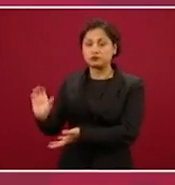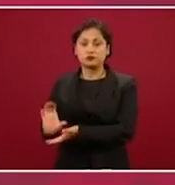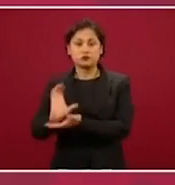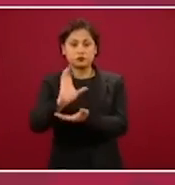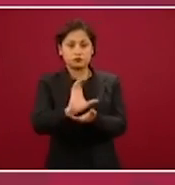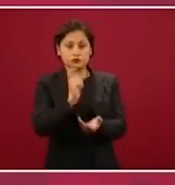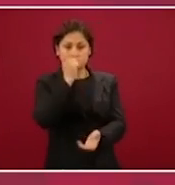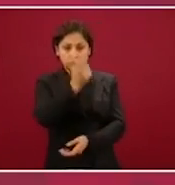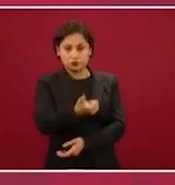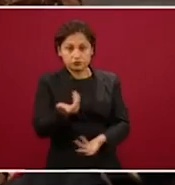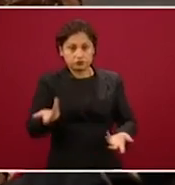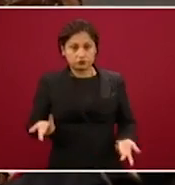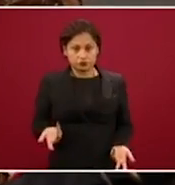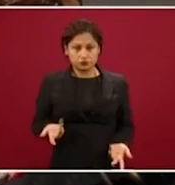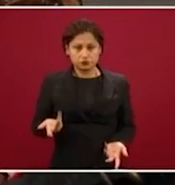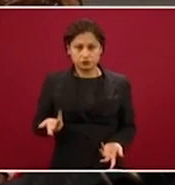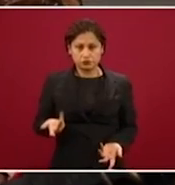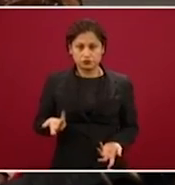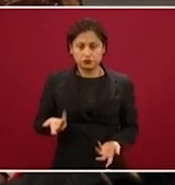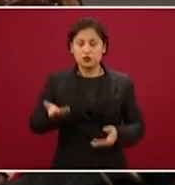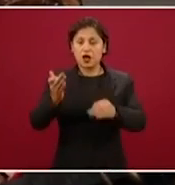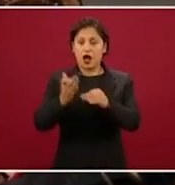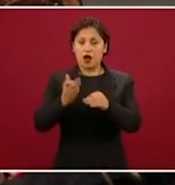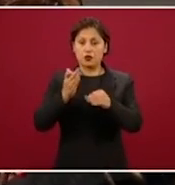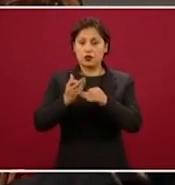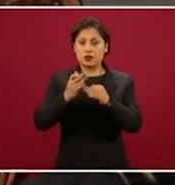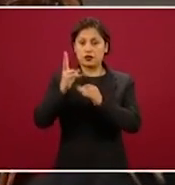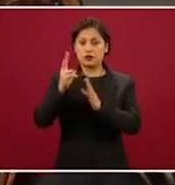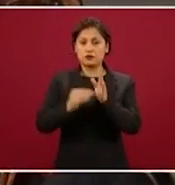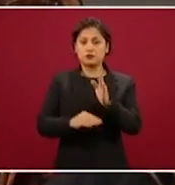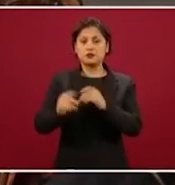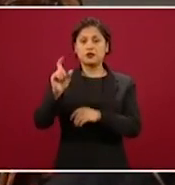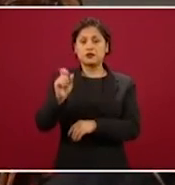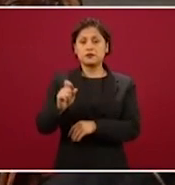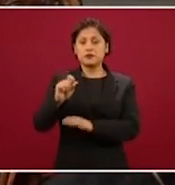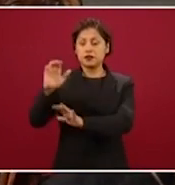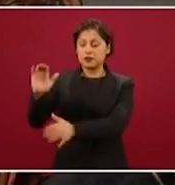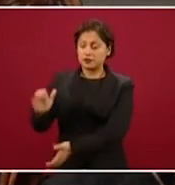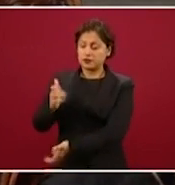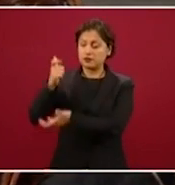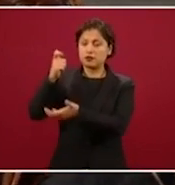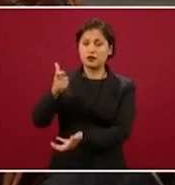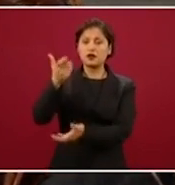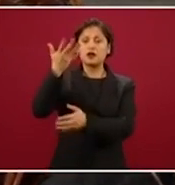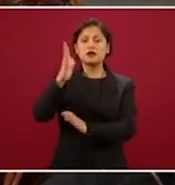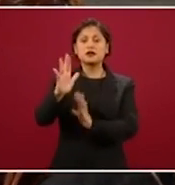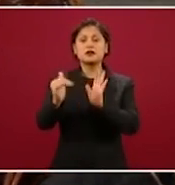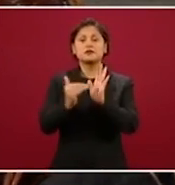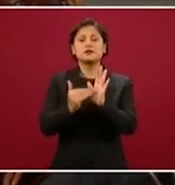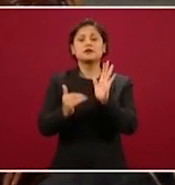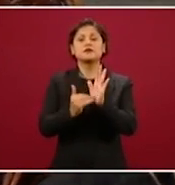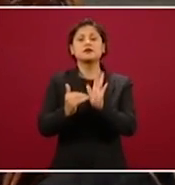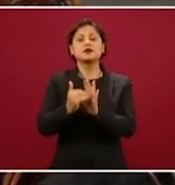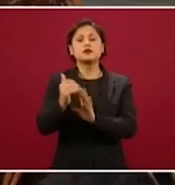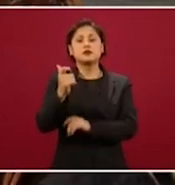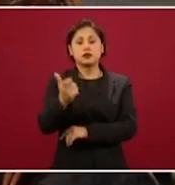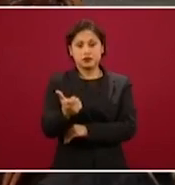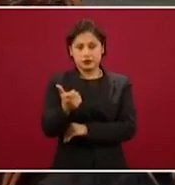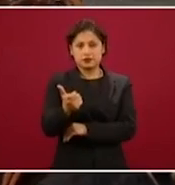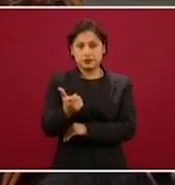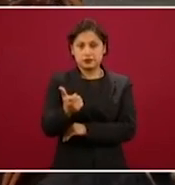Este año tenemos disponible 10 mil millones. Se han entregado 3